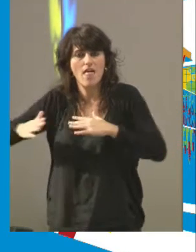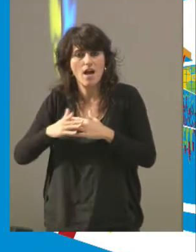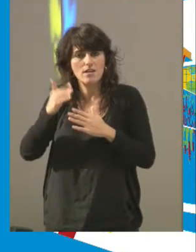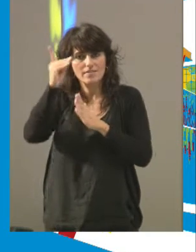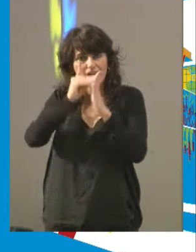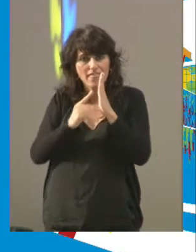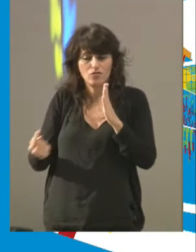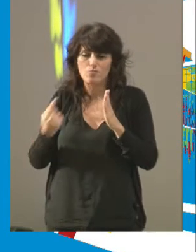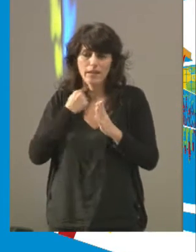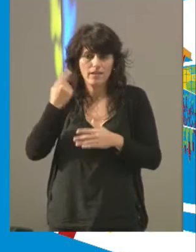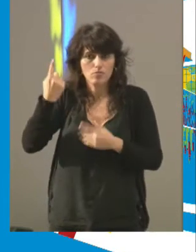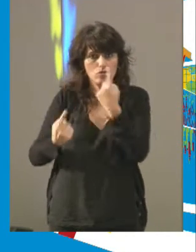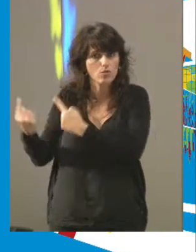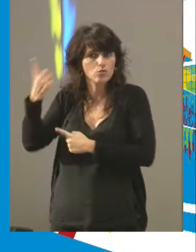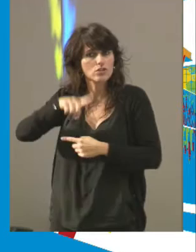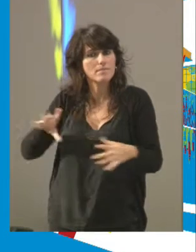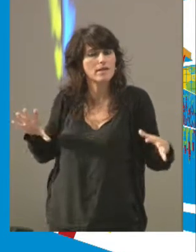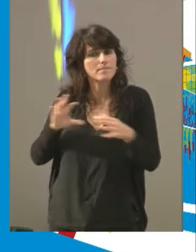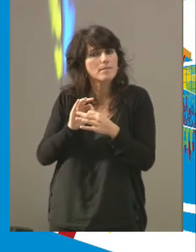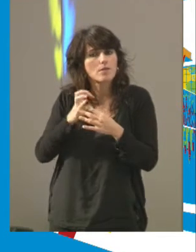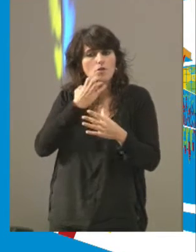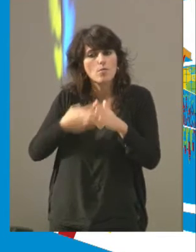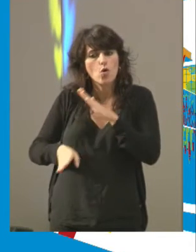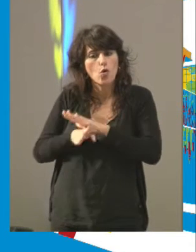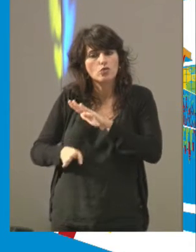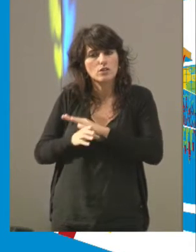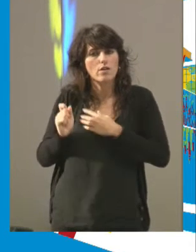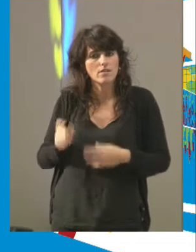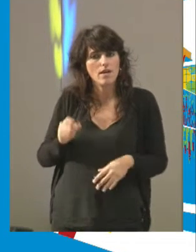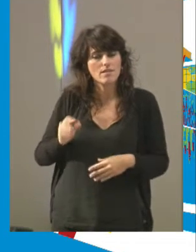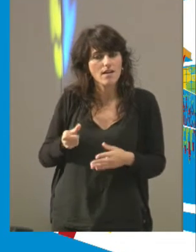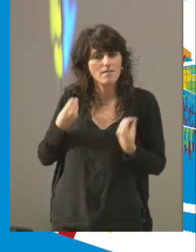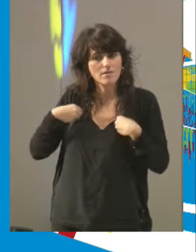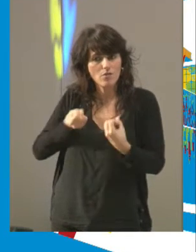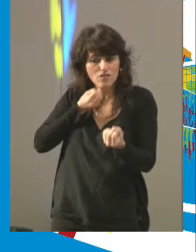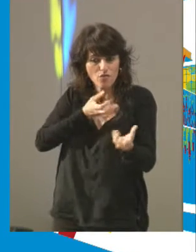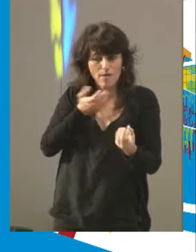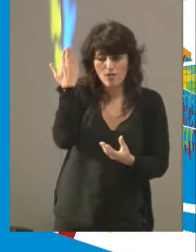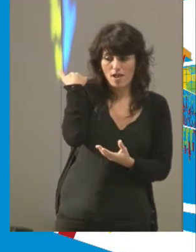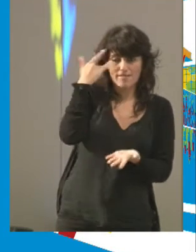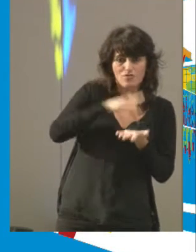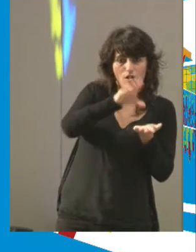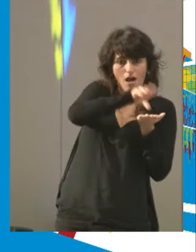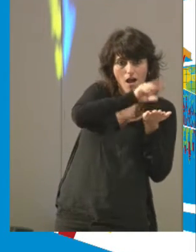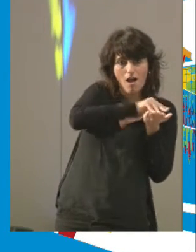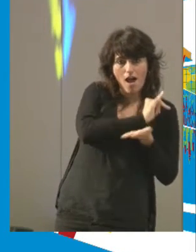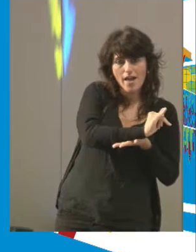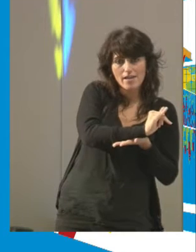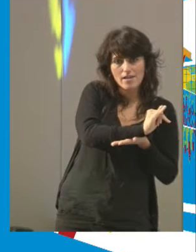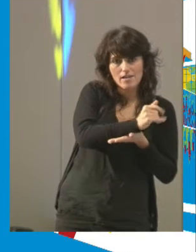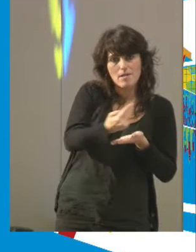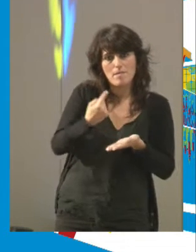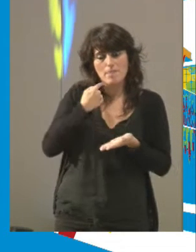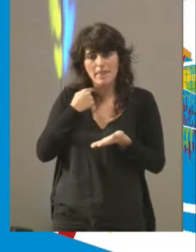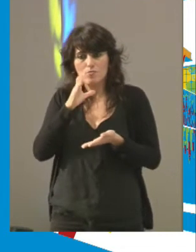datos también vinculados a la continuidad respecto a la información que veníamos manejando. Queramos o no, los